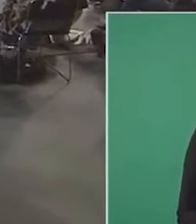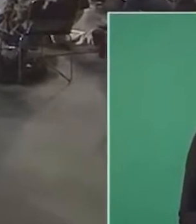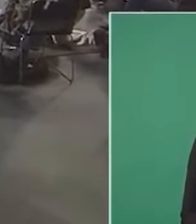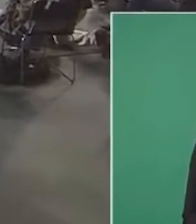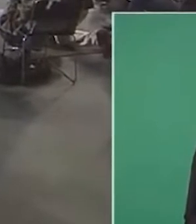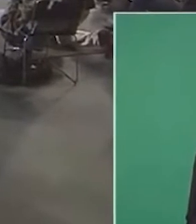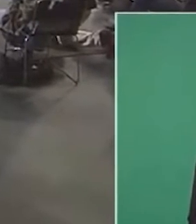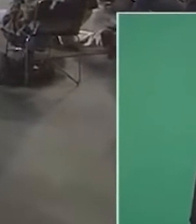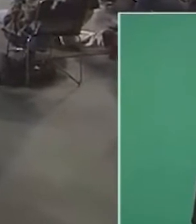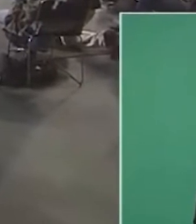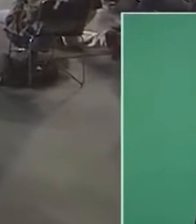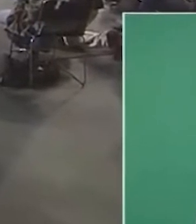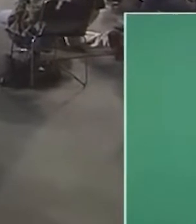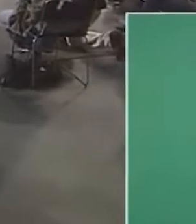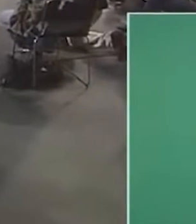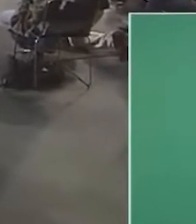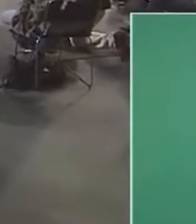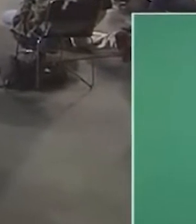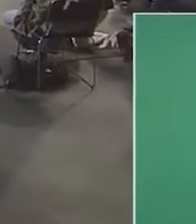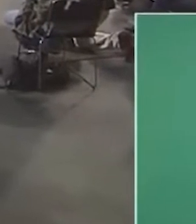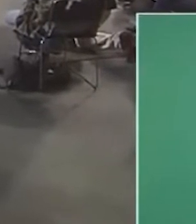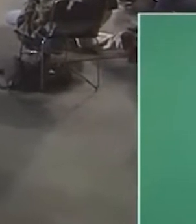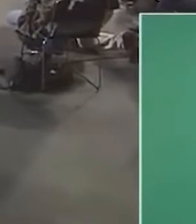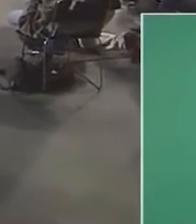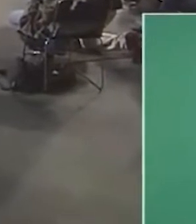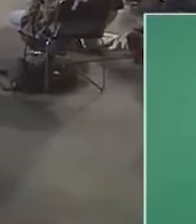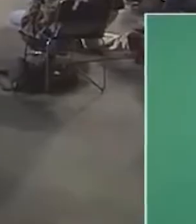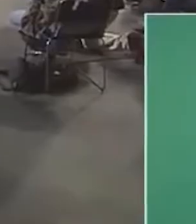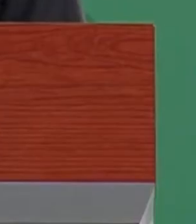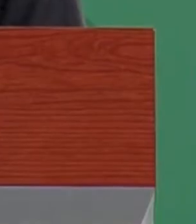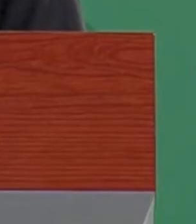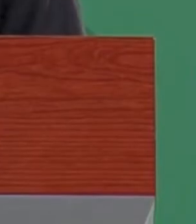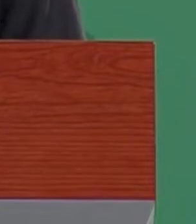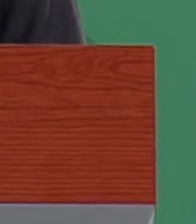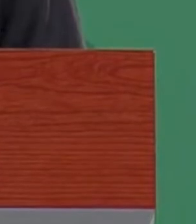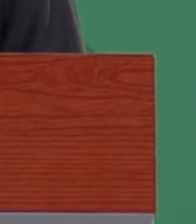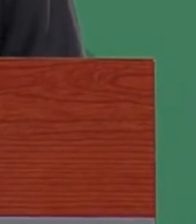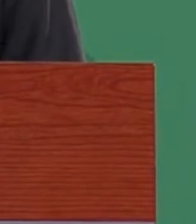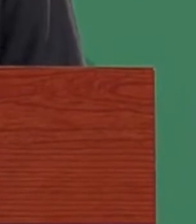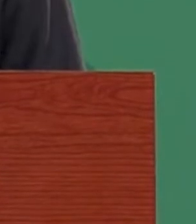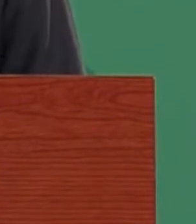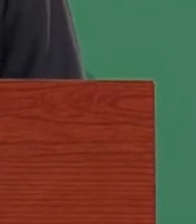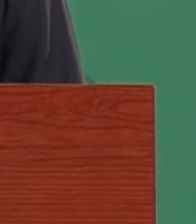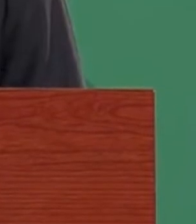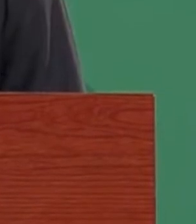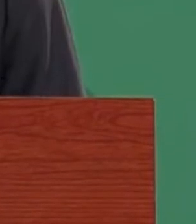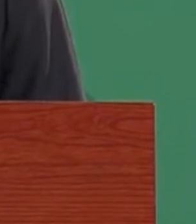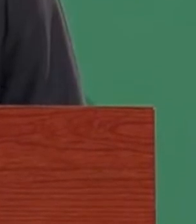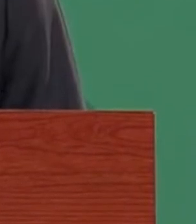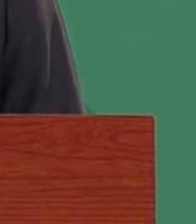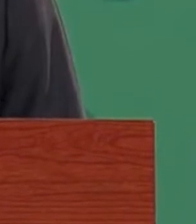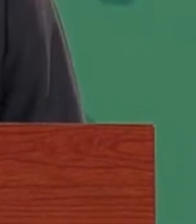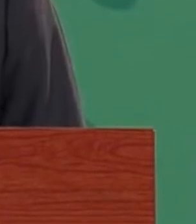56 países han concentrado el 96%. Mientras que 145 países solo